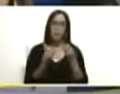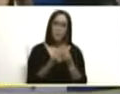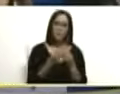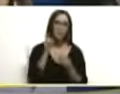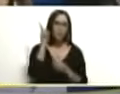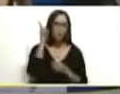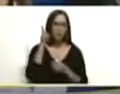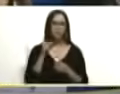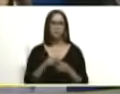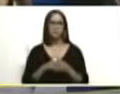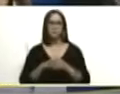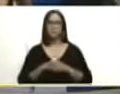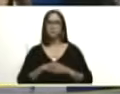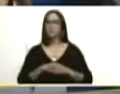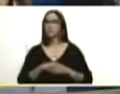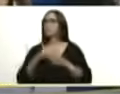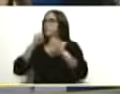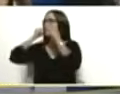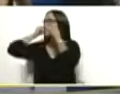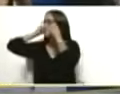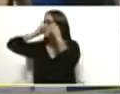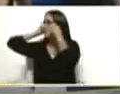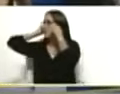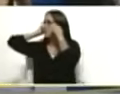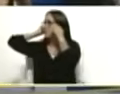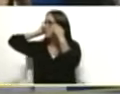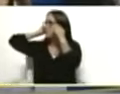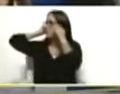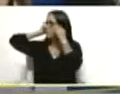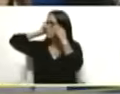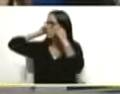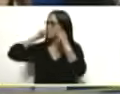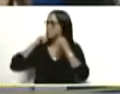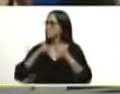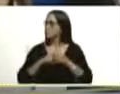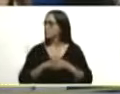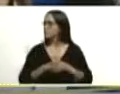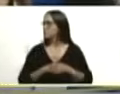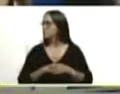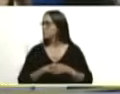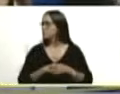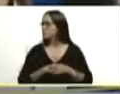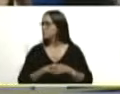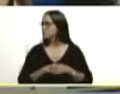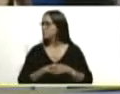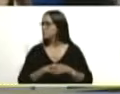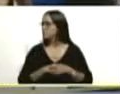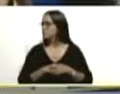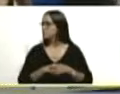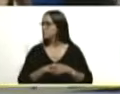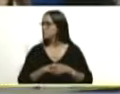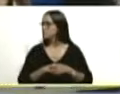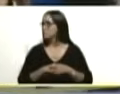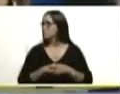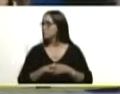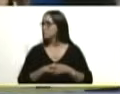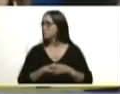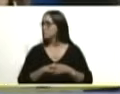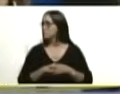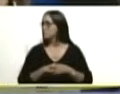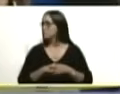él, a su fuerza espiritual, a su bandera, a su legado, a su amor infinito por nuestro pueblo, por nuestra